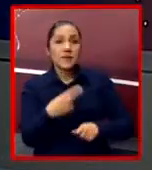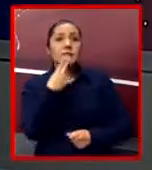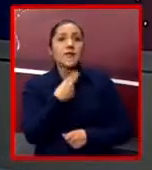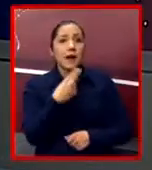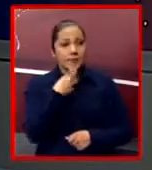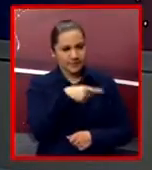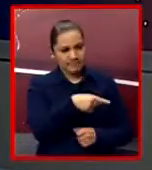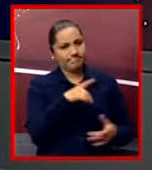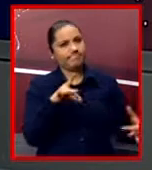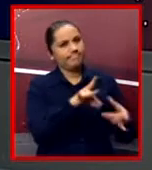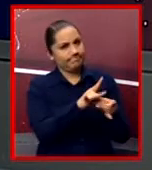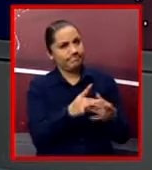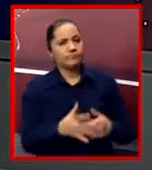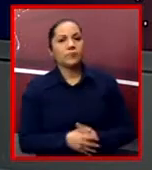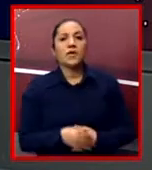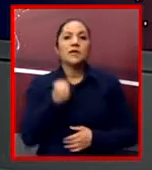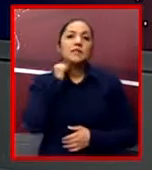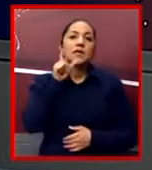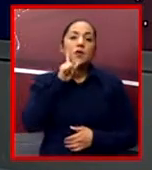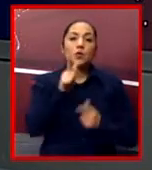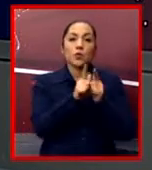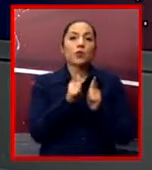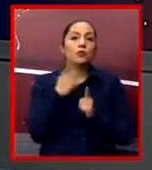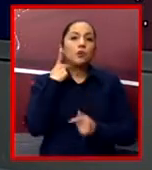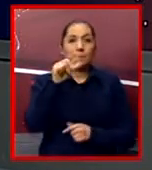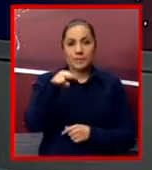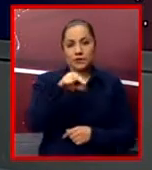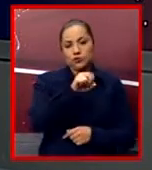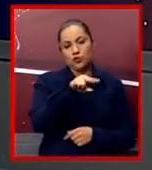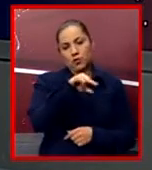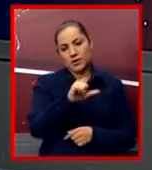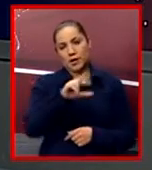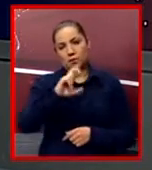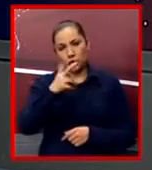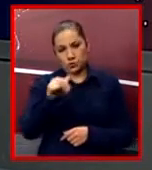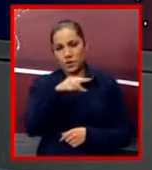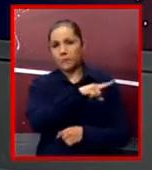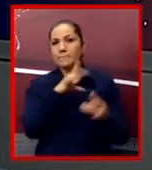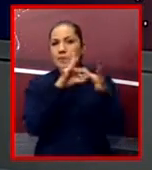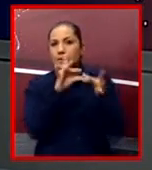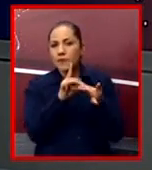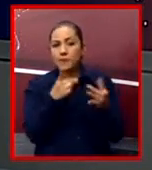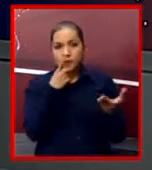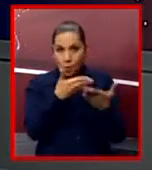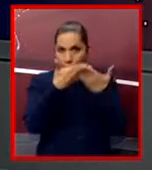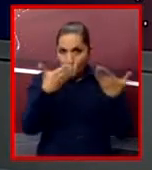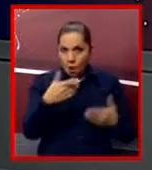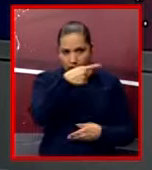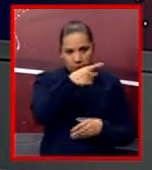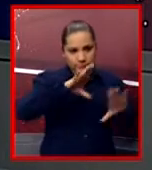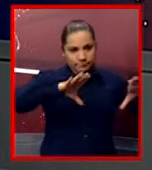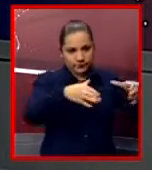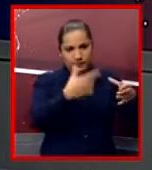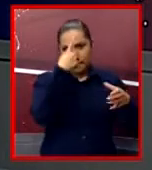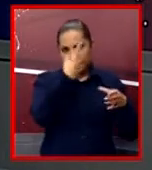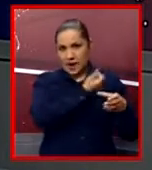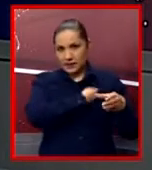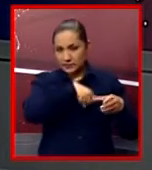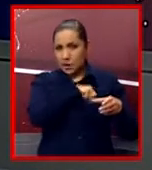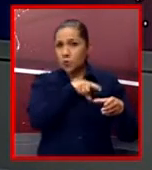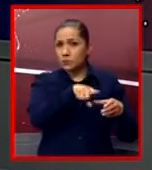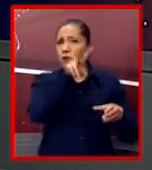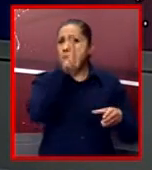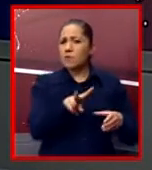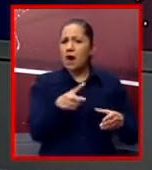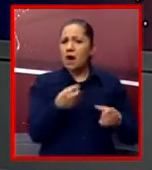La senadora de Acción Nacional, Sonia Rocha, puso hincapié en la vulnerabilidad en la que se encuentra el sistema de salud debido a varias irregularidades y posibles